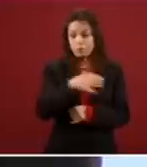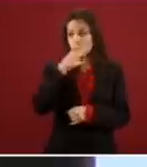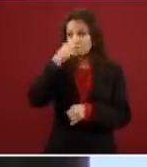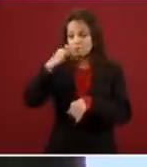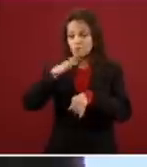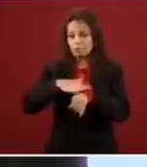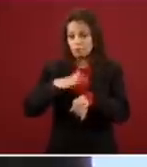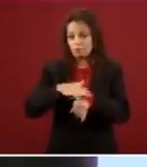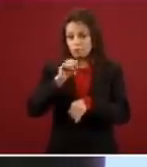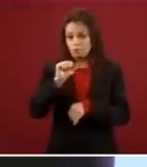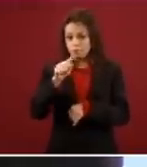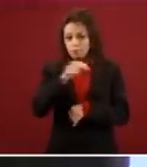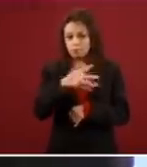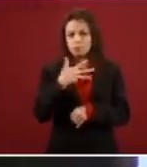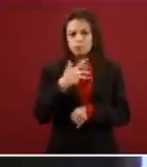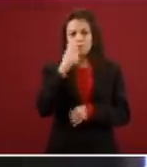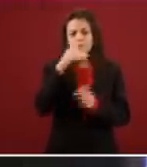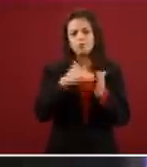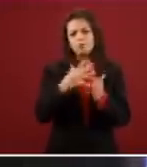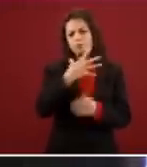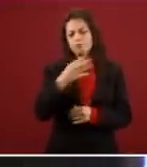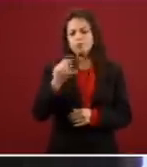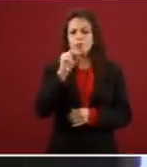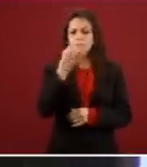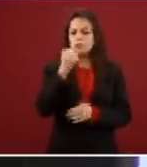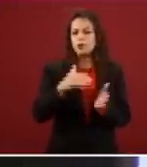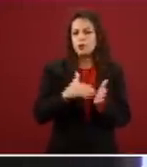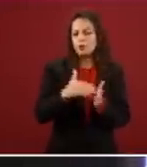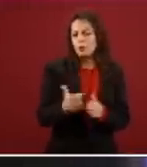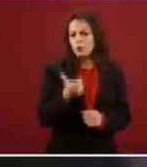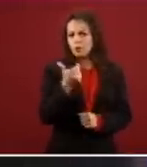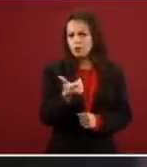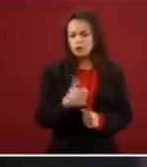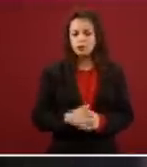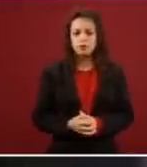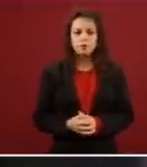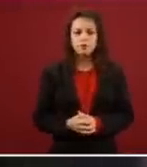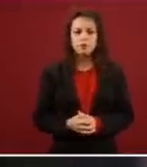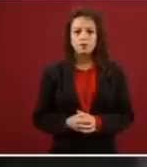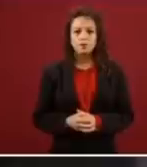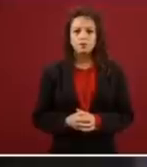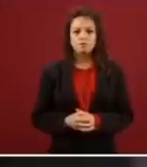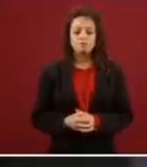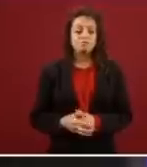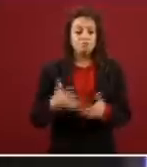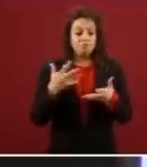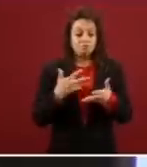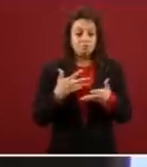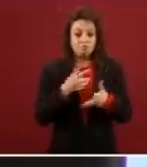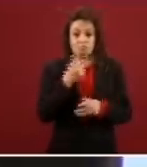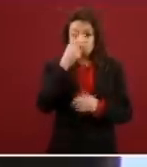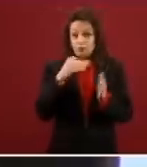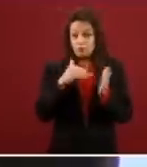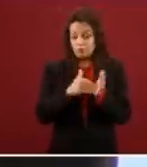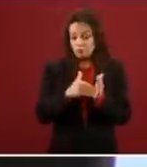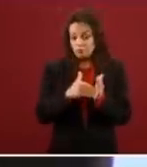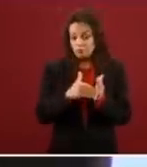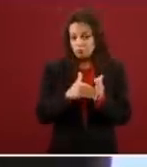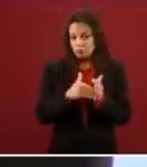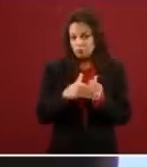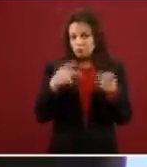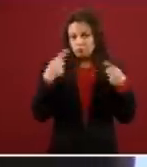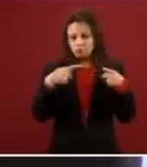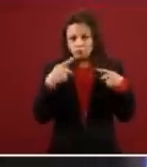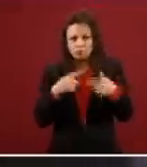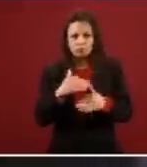registran ingresos por 1.589 millones de pesos y un promedio de 2.000 personas como empleados, teniendo erogaciones